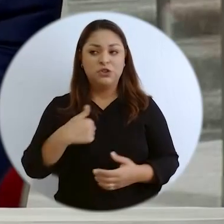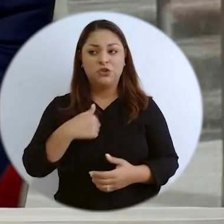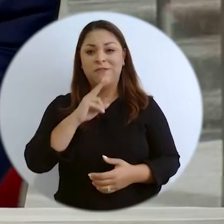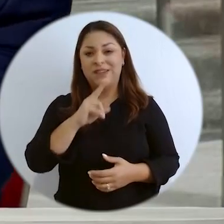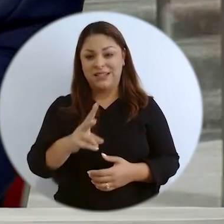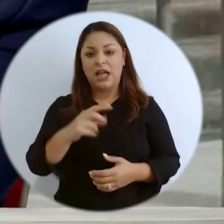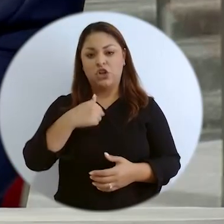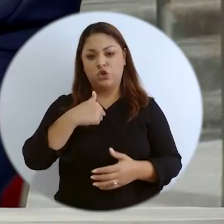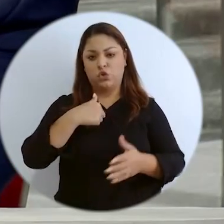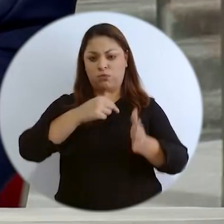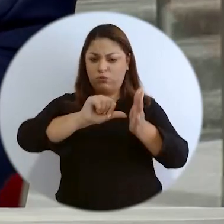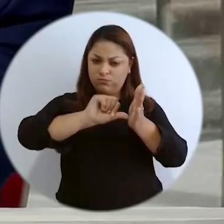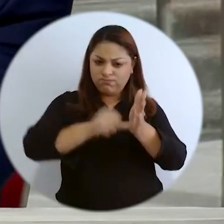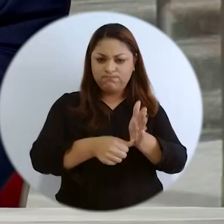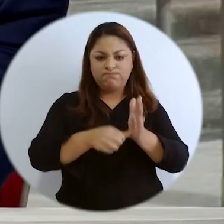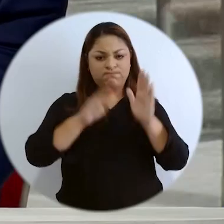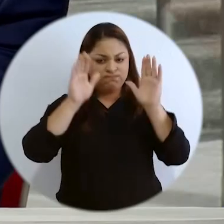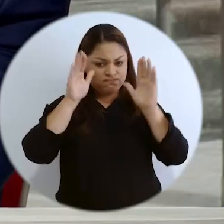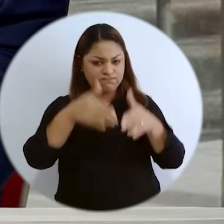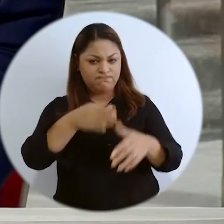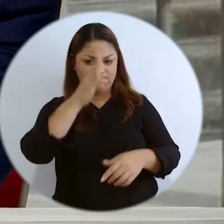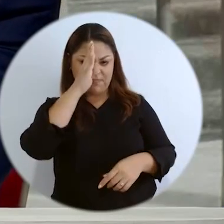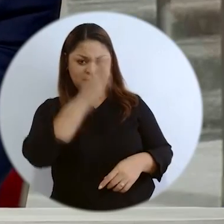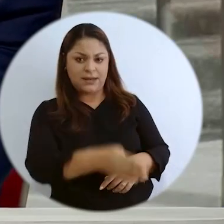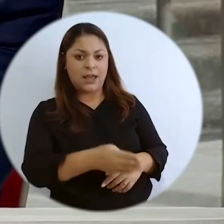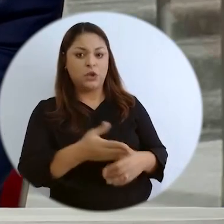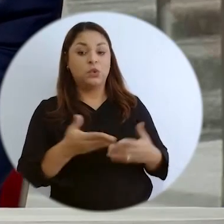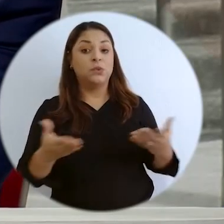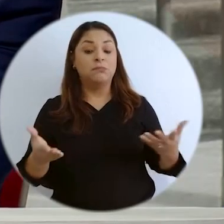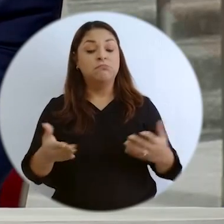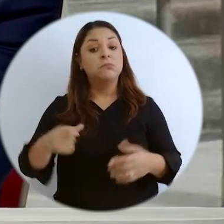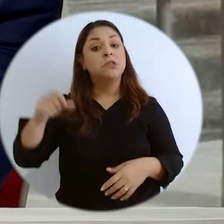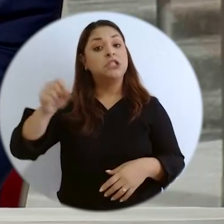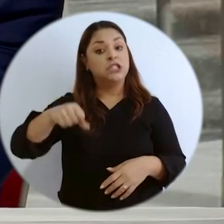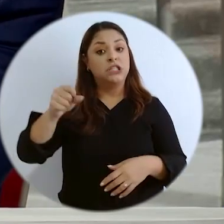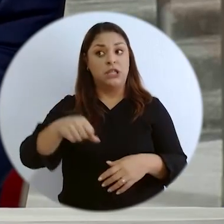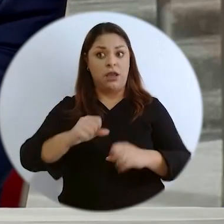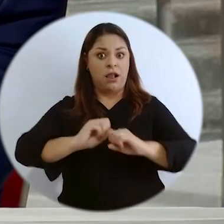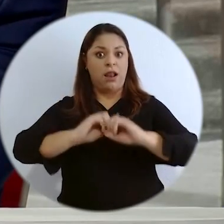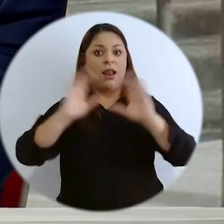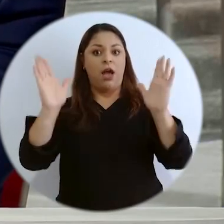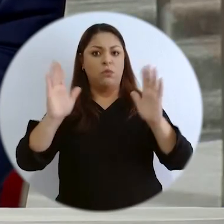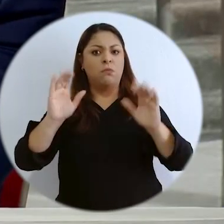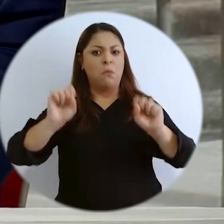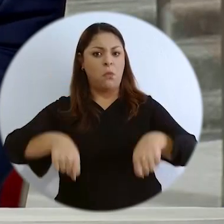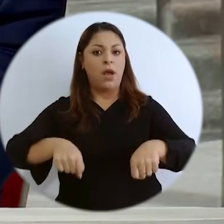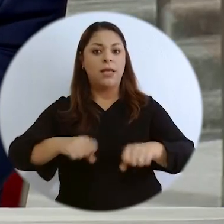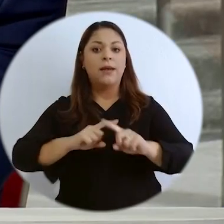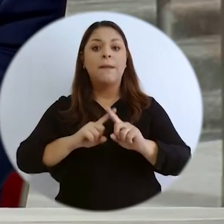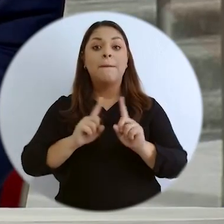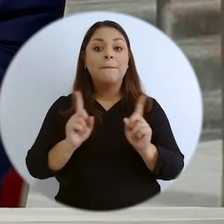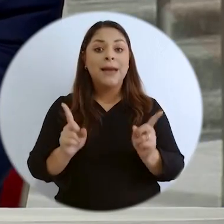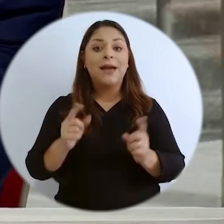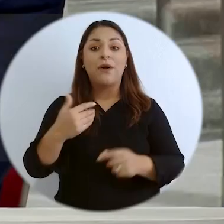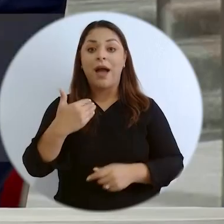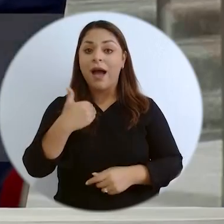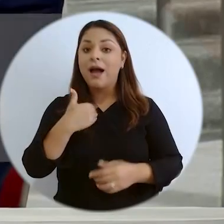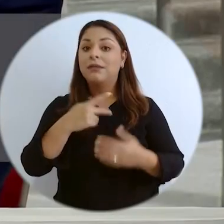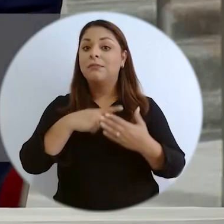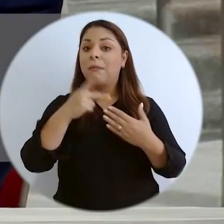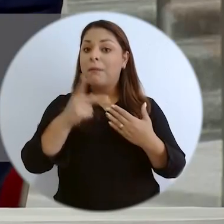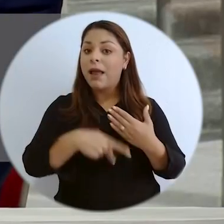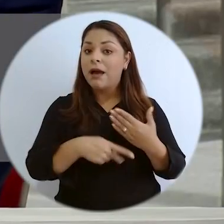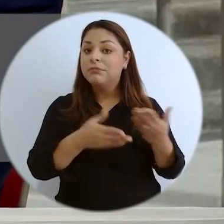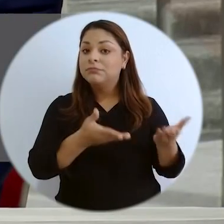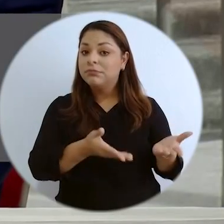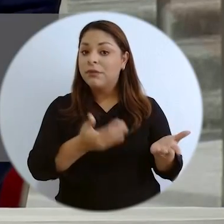yo soy enfático con relación a que eso es viable cuando se tiene un plan. O sea, tener